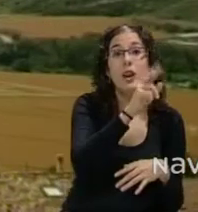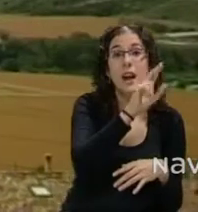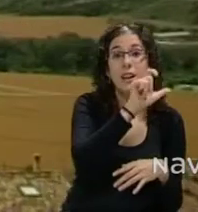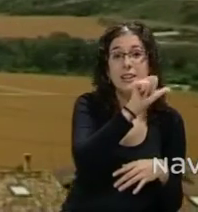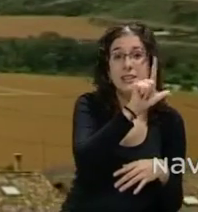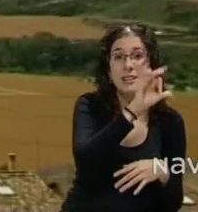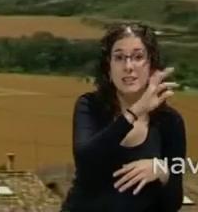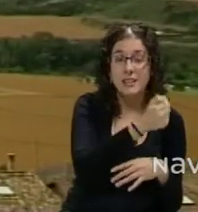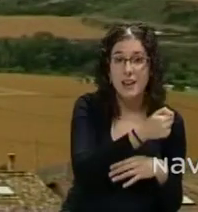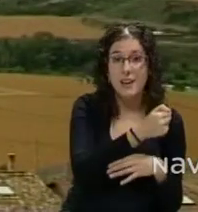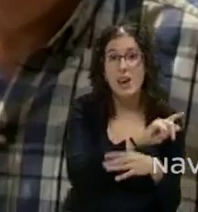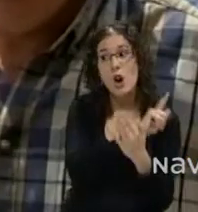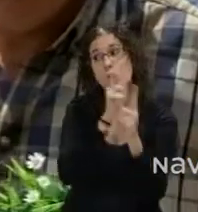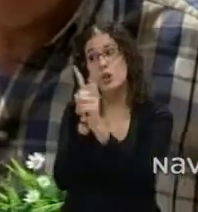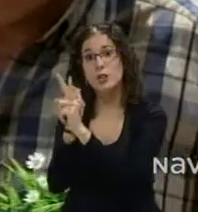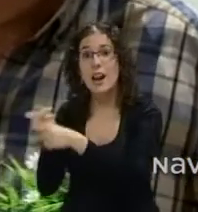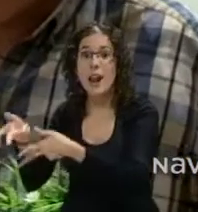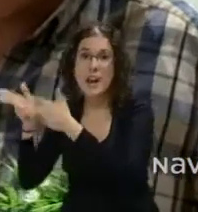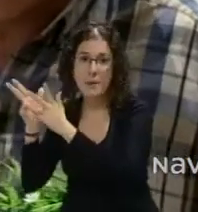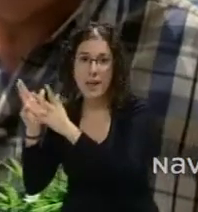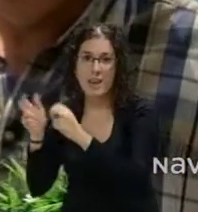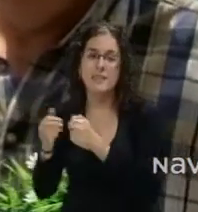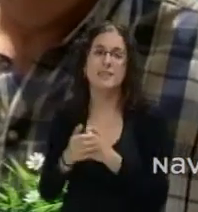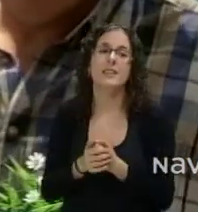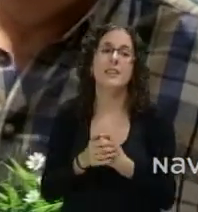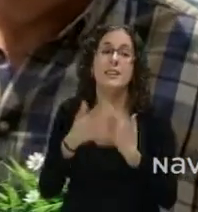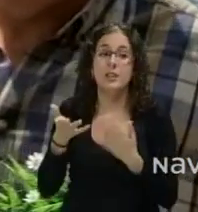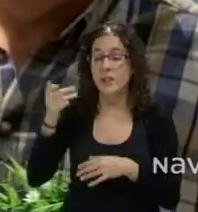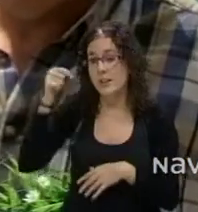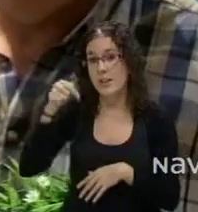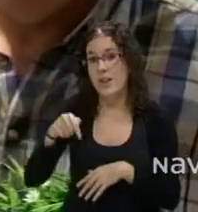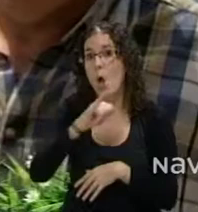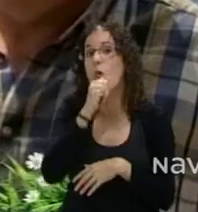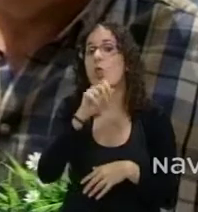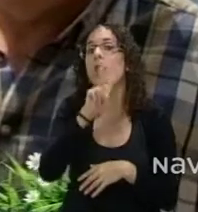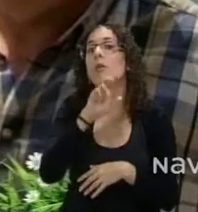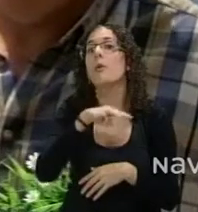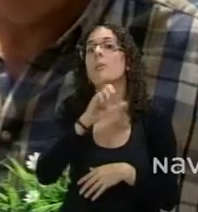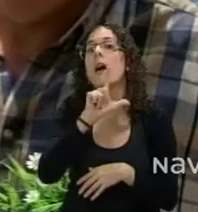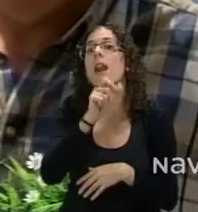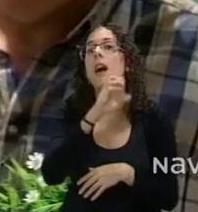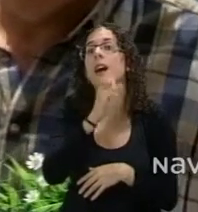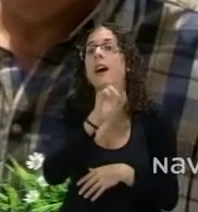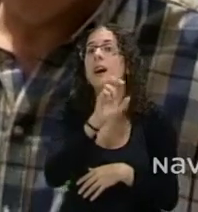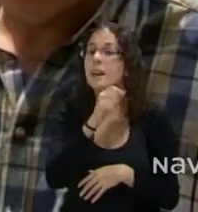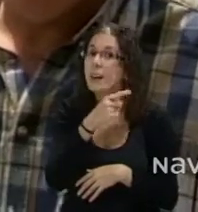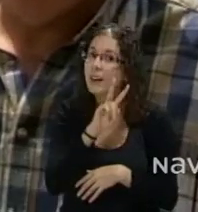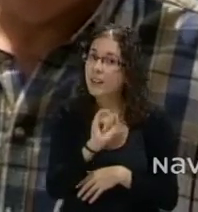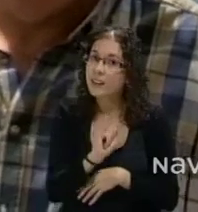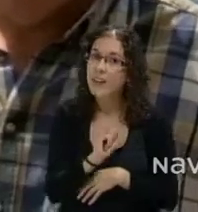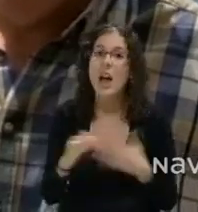carlistas contra 36.000 liberales. Tanto Zumalacárregui había vencido a todos los isabelinos, a todos los generales, ya estaban